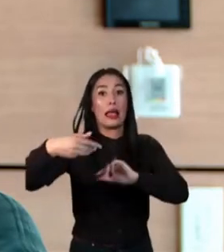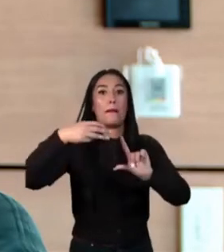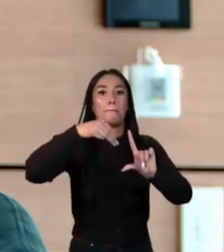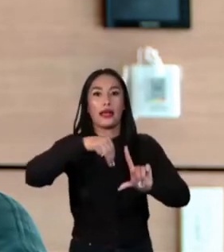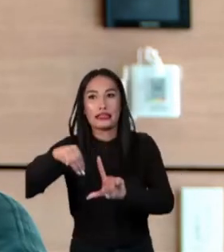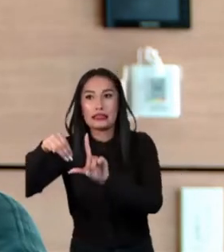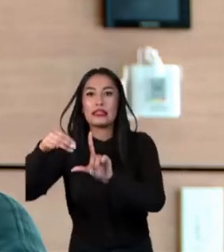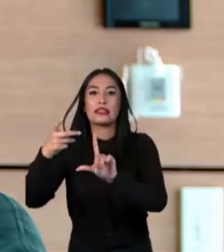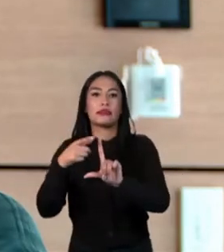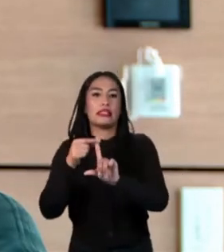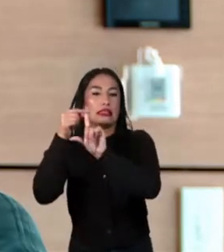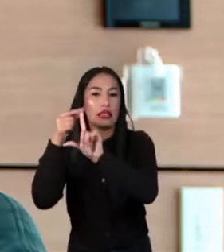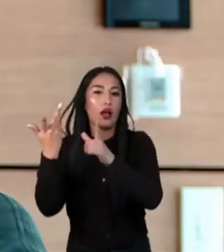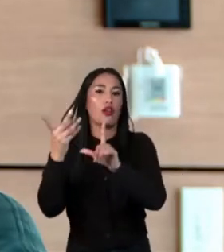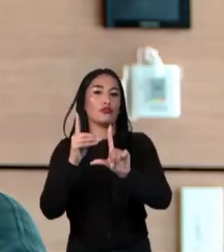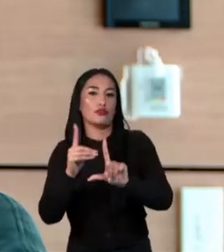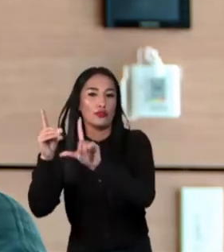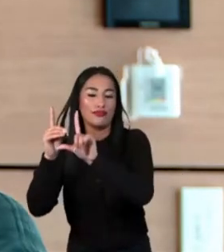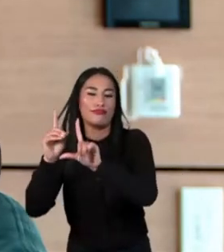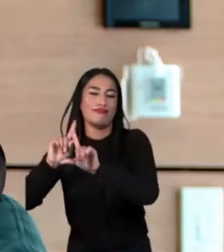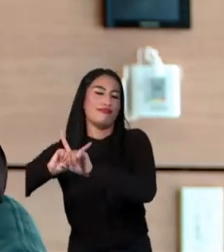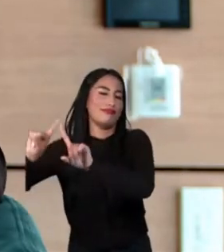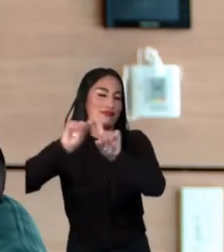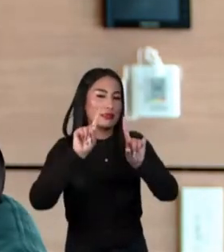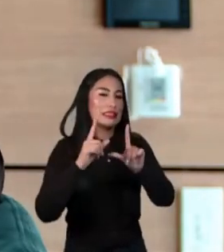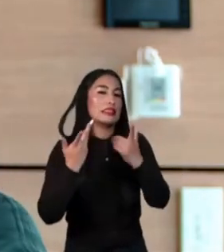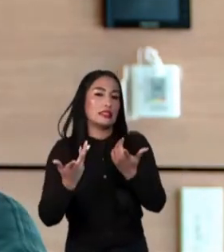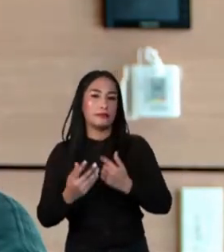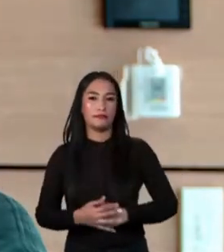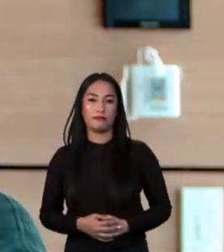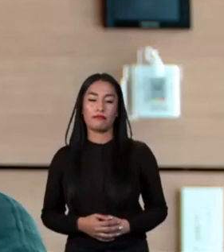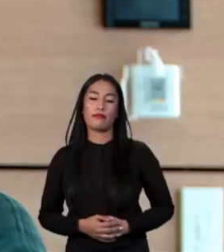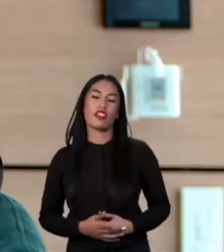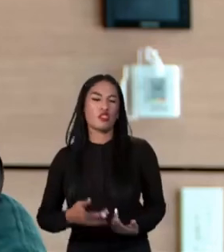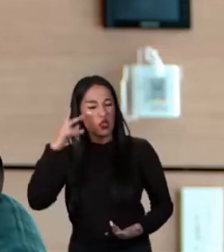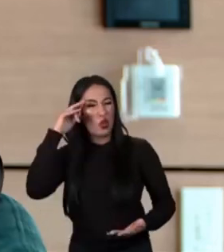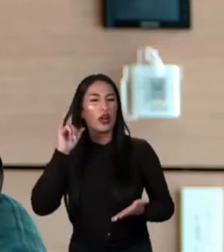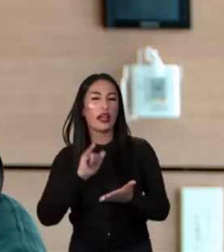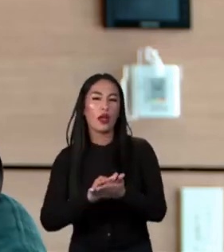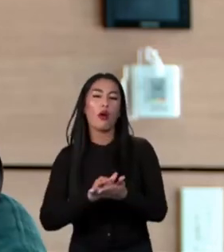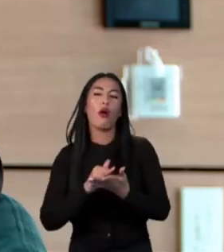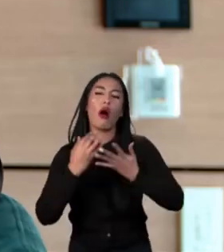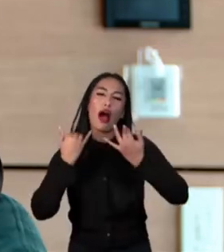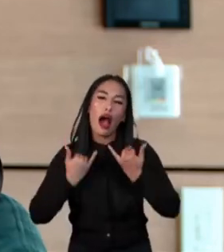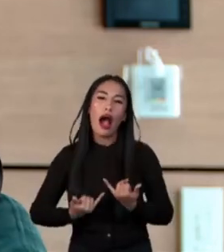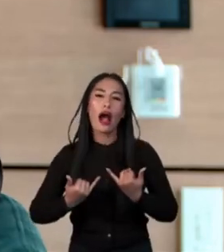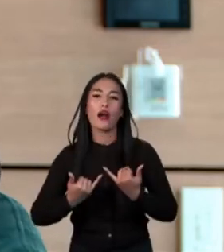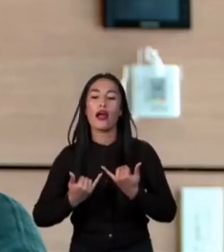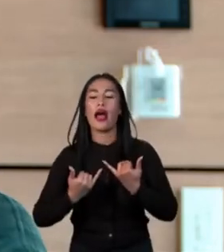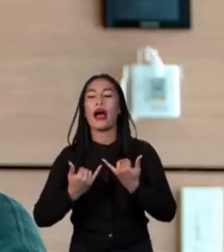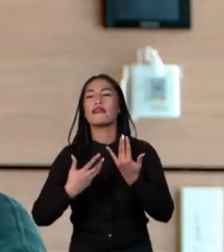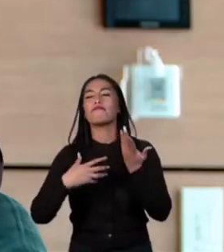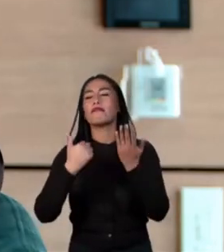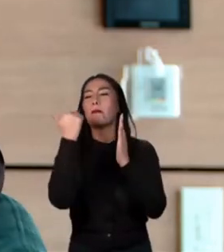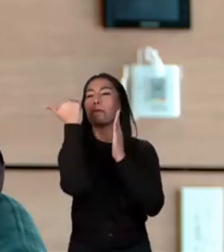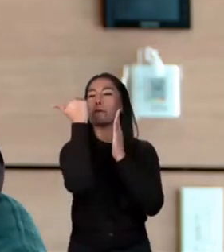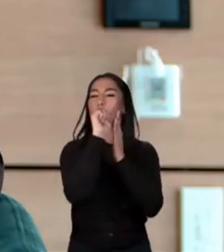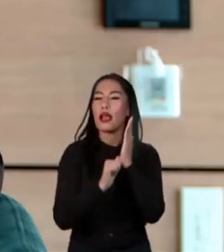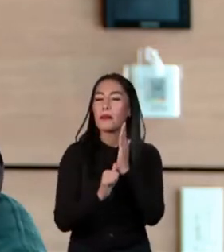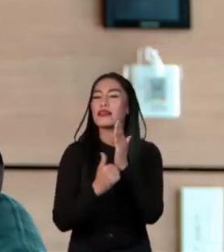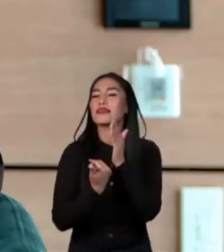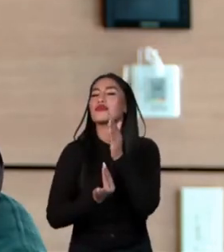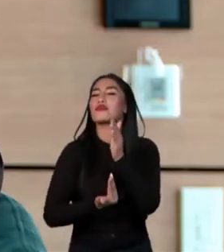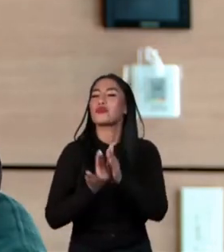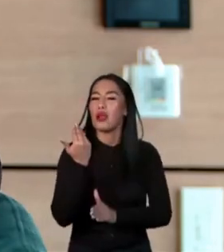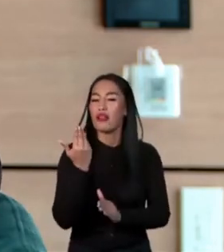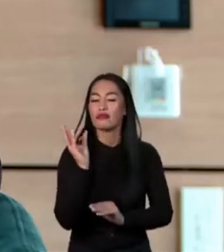nivel y yo creo que eso es muy valioso una cosa en particular que yo creo es la formación de no el diseño de nuevos programas nos va a dar esa orientación que yo